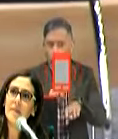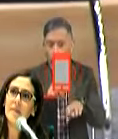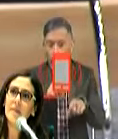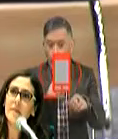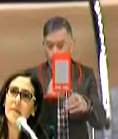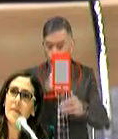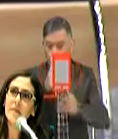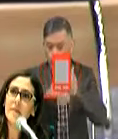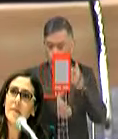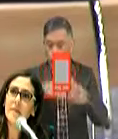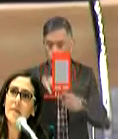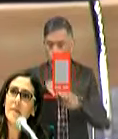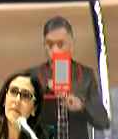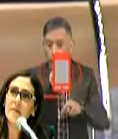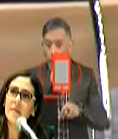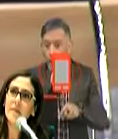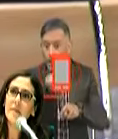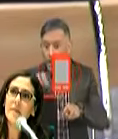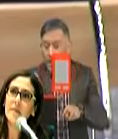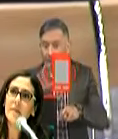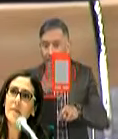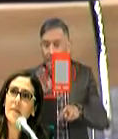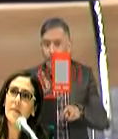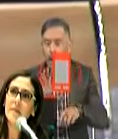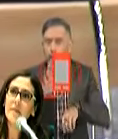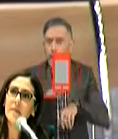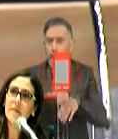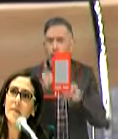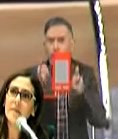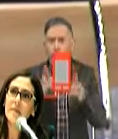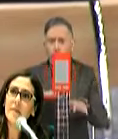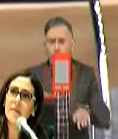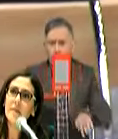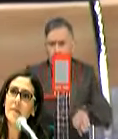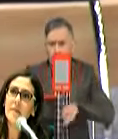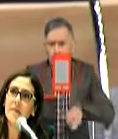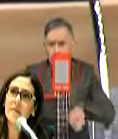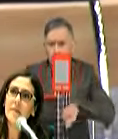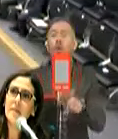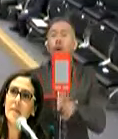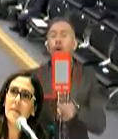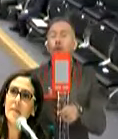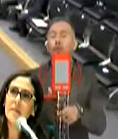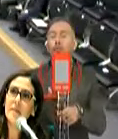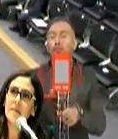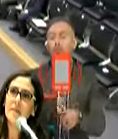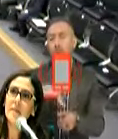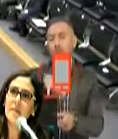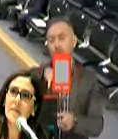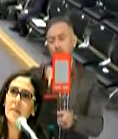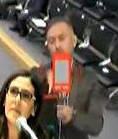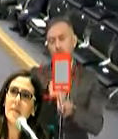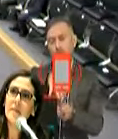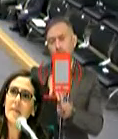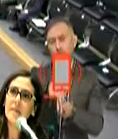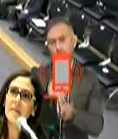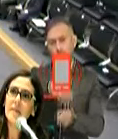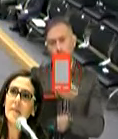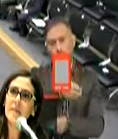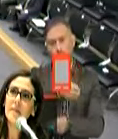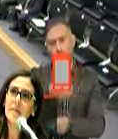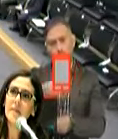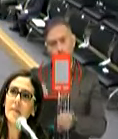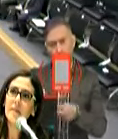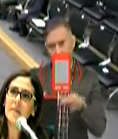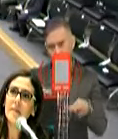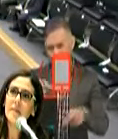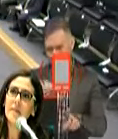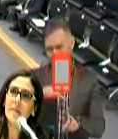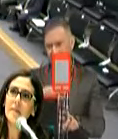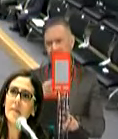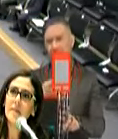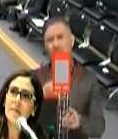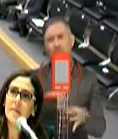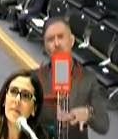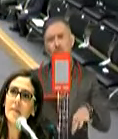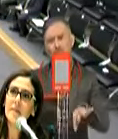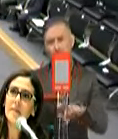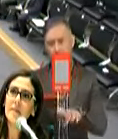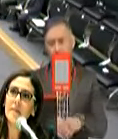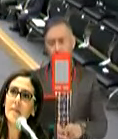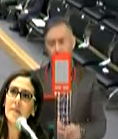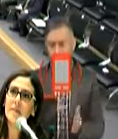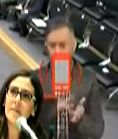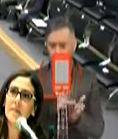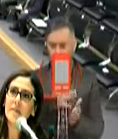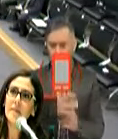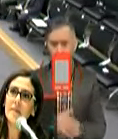pospone hasta que estemos de forma impar. Esto quiere decir que prevalece esta horizontalidad, colegas entre